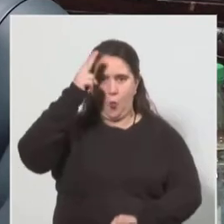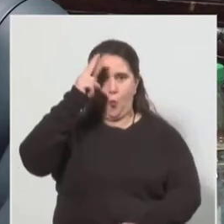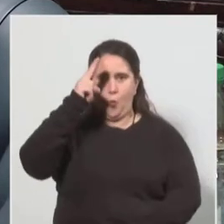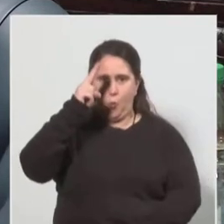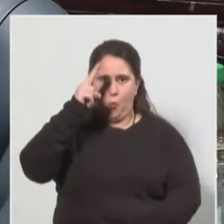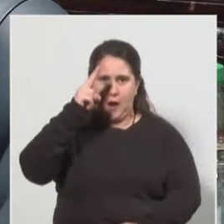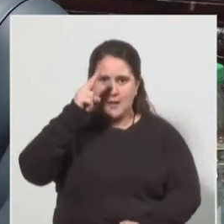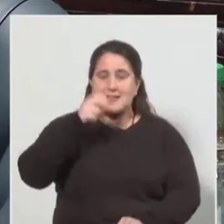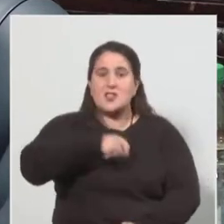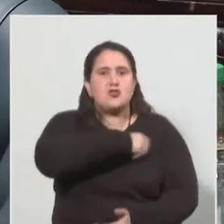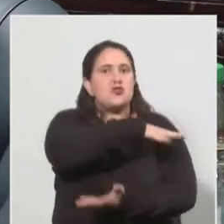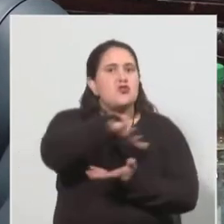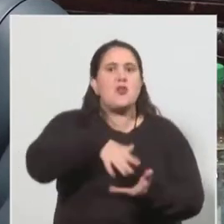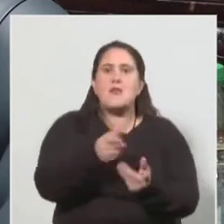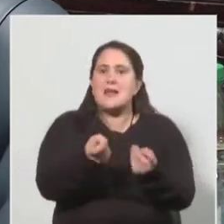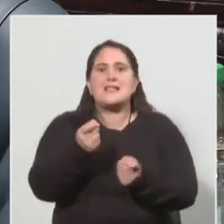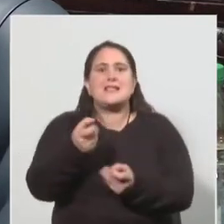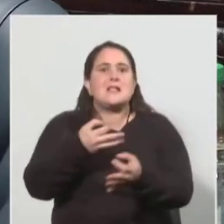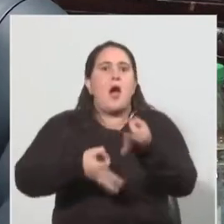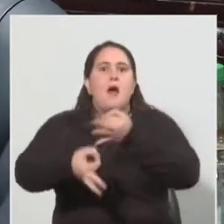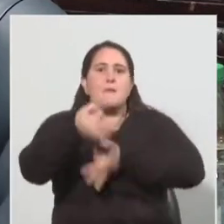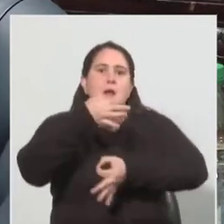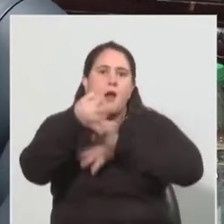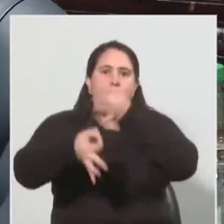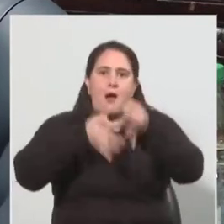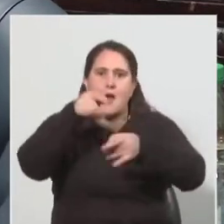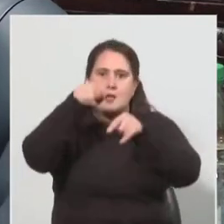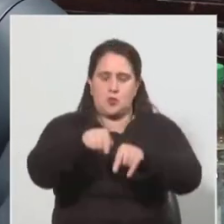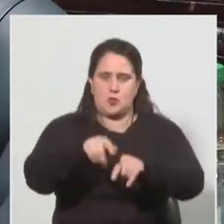de la sociedad uruguaya toda.